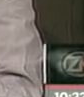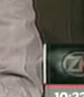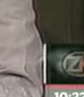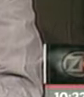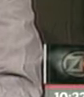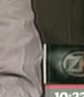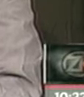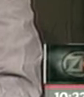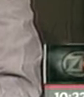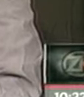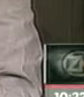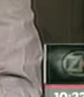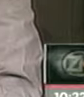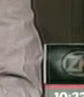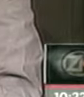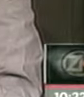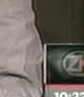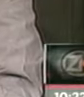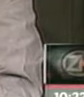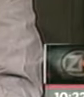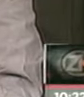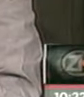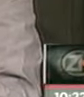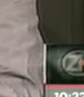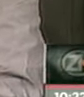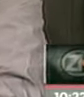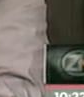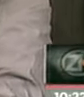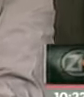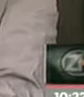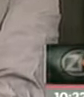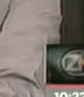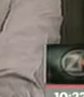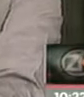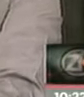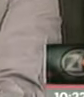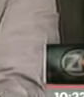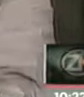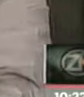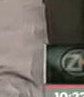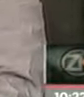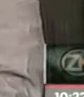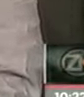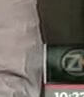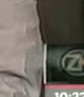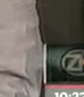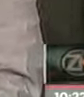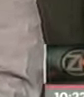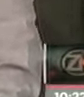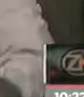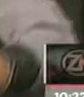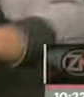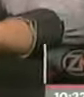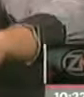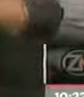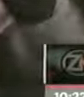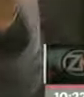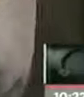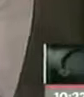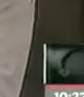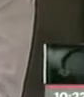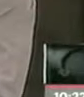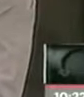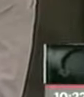Jorge Arriaza, después del discurso de la ONU, en donde devela, en donde hace una disección quirúrgica sobre